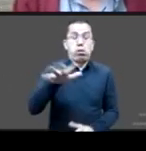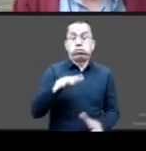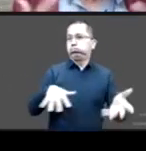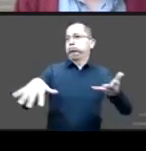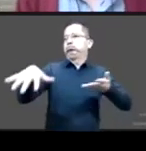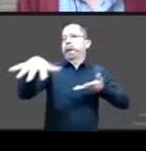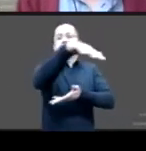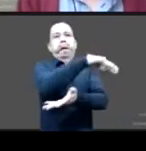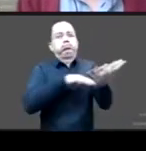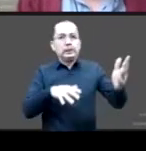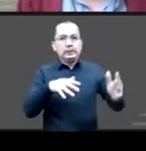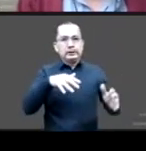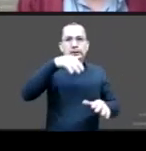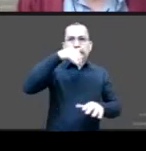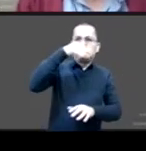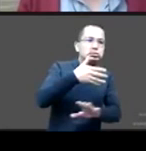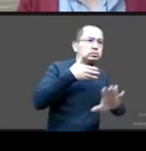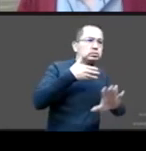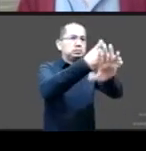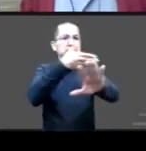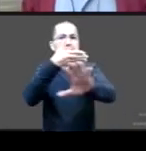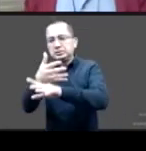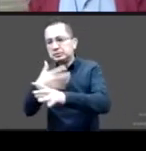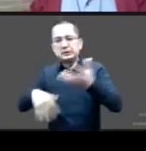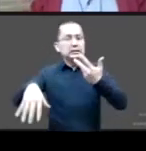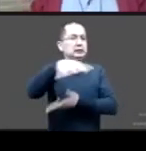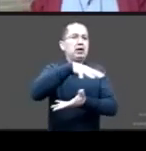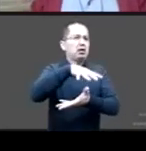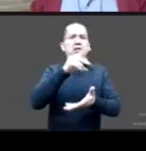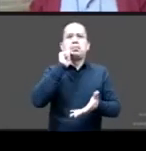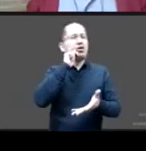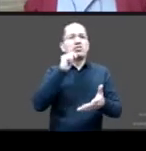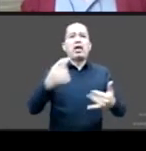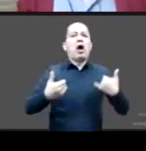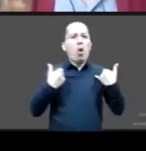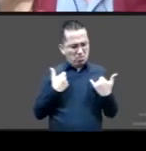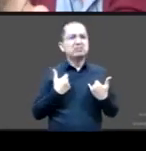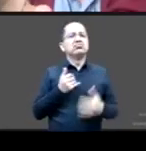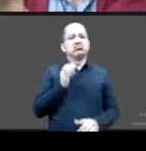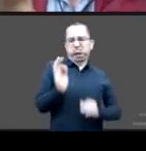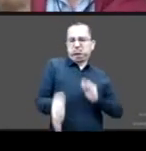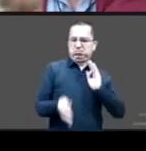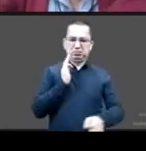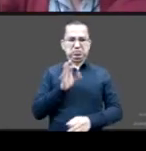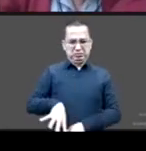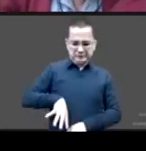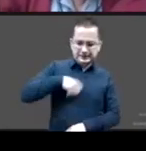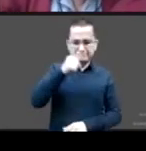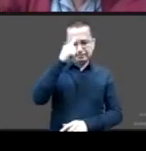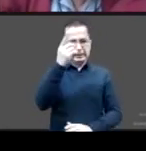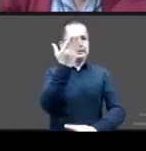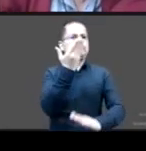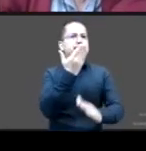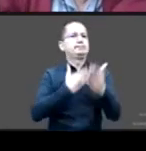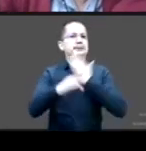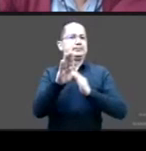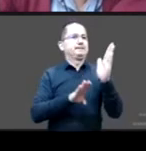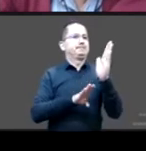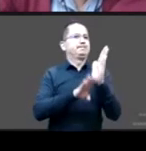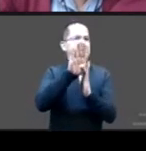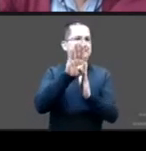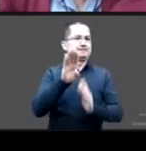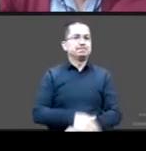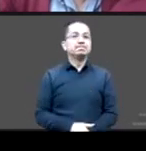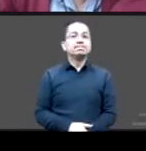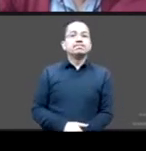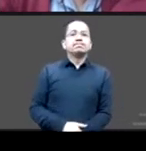la victimización en el conflicto bueno lo último que quería era compartir algunos materiales que pueden ser